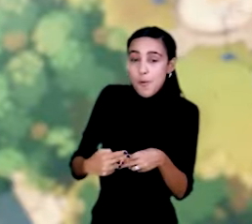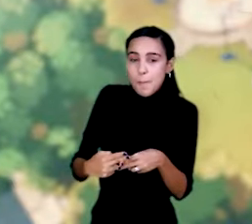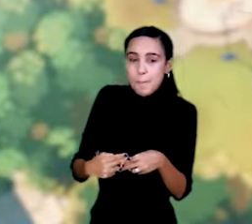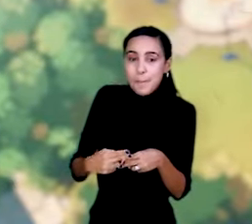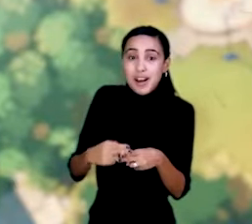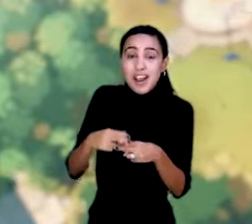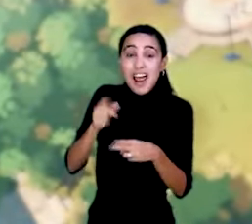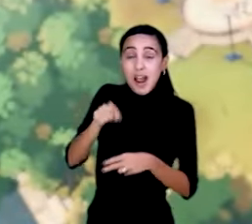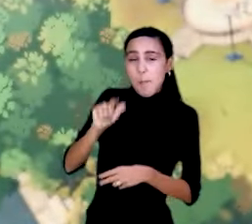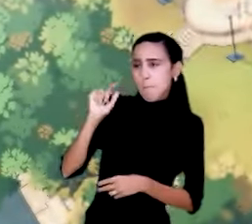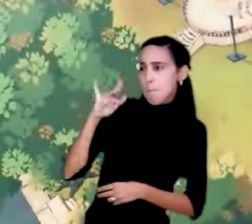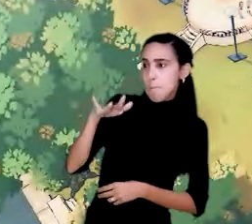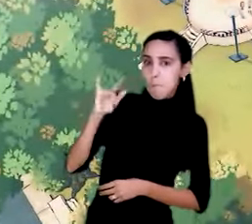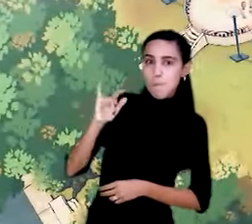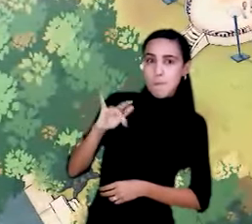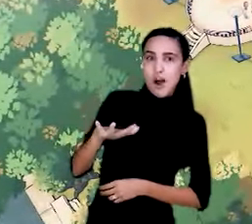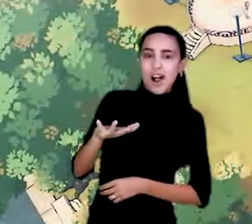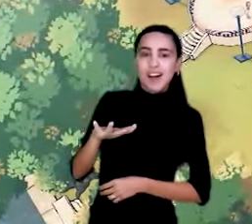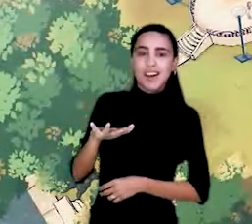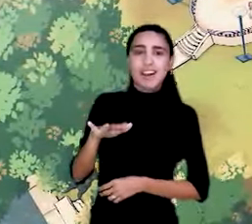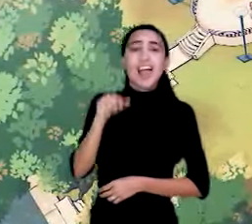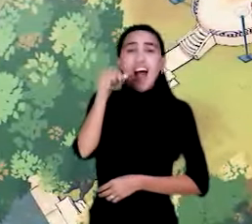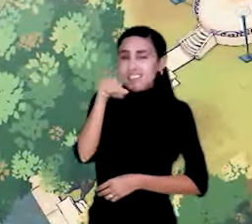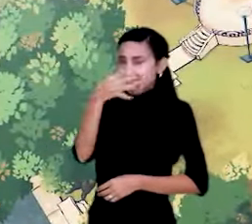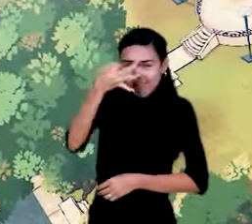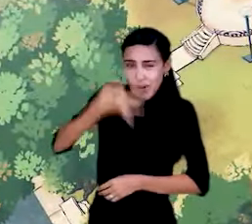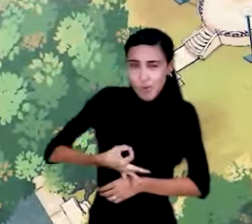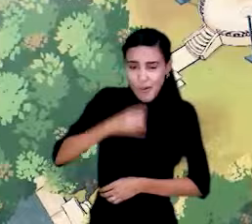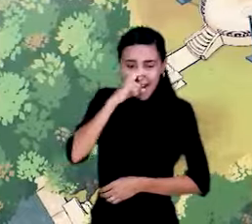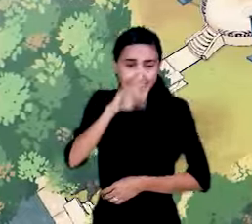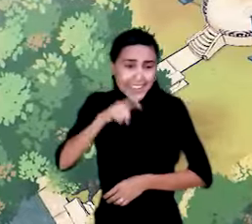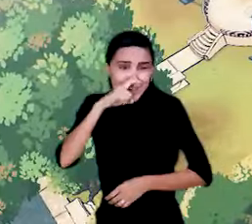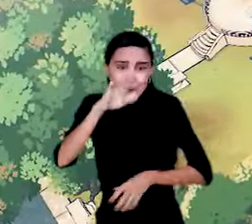parque. Y donde hay un parque, de seguro, hay niños.